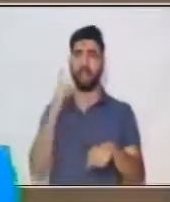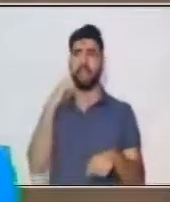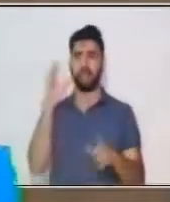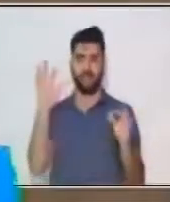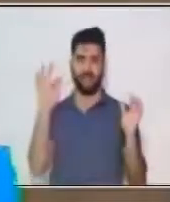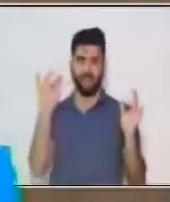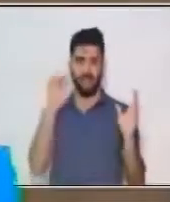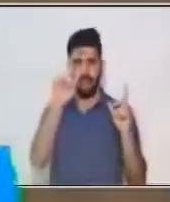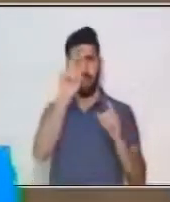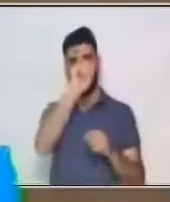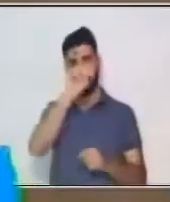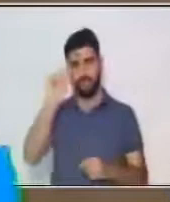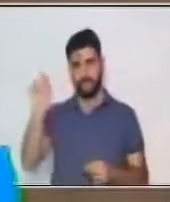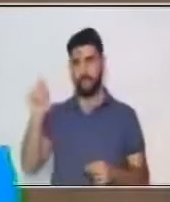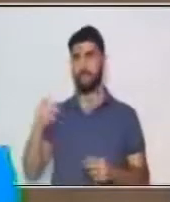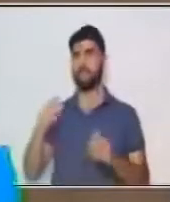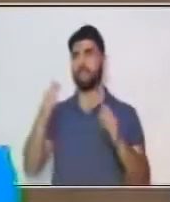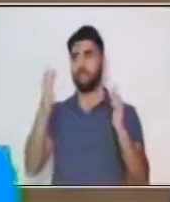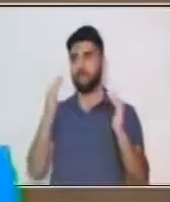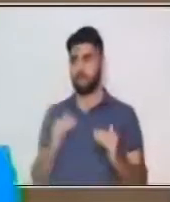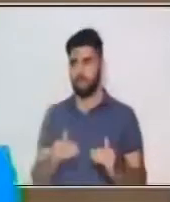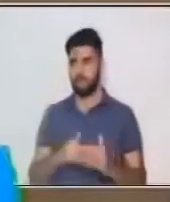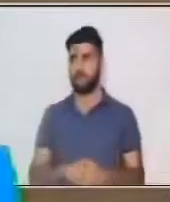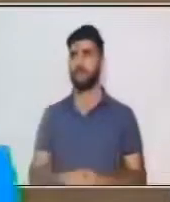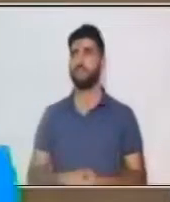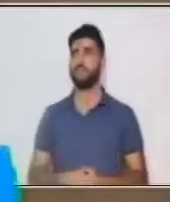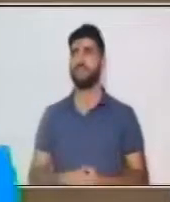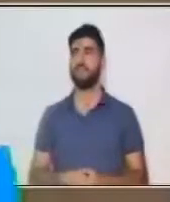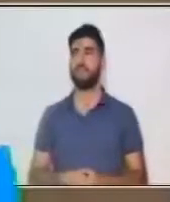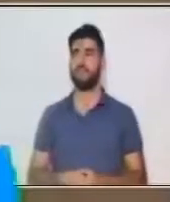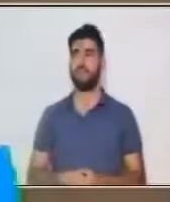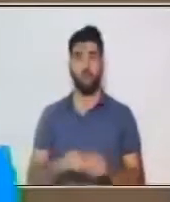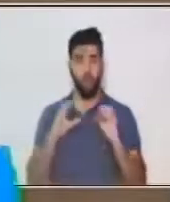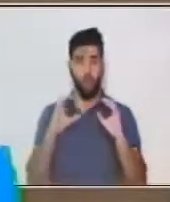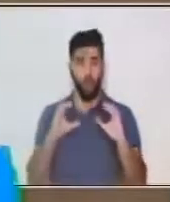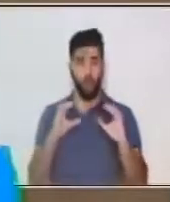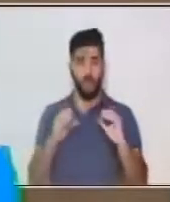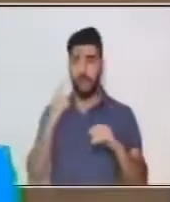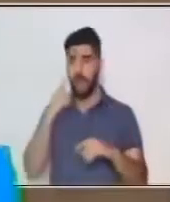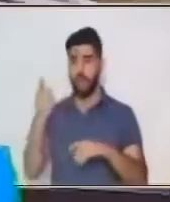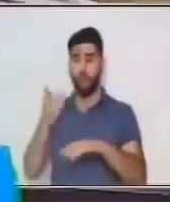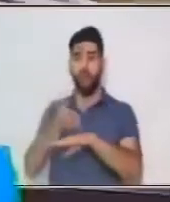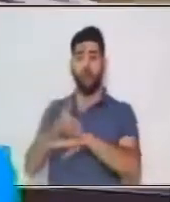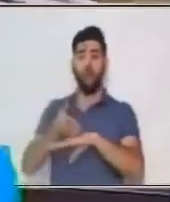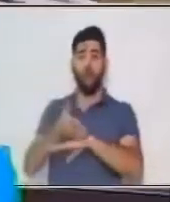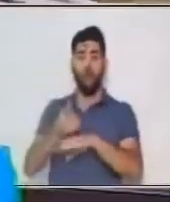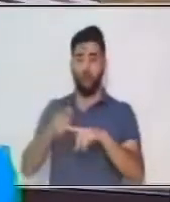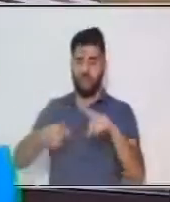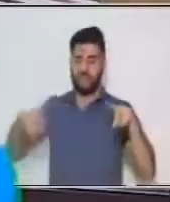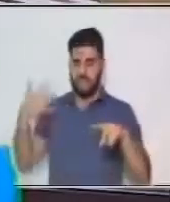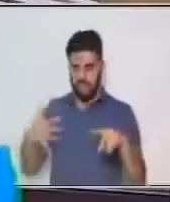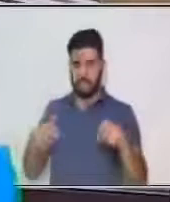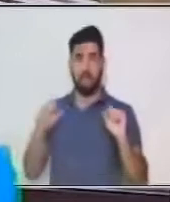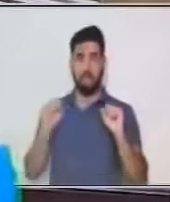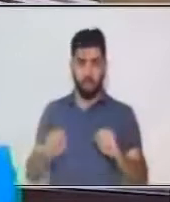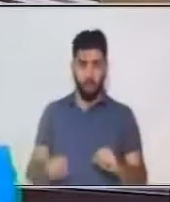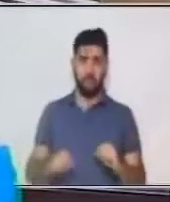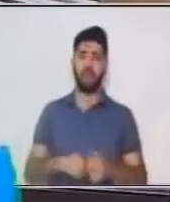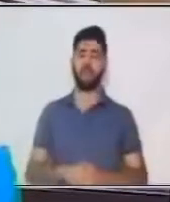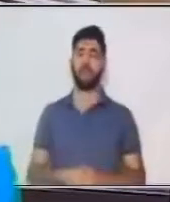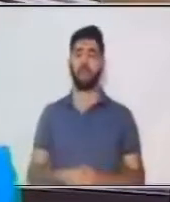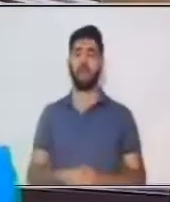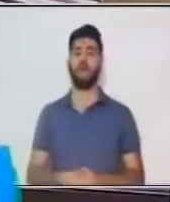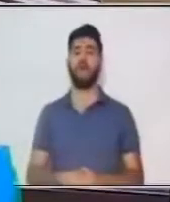Excelente. La segunda oración. Cuidado con los cuchillos de la cocina, tienen mucho filo.